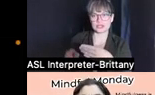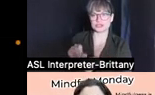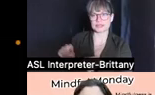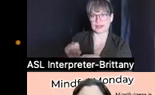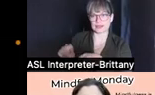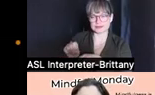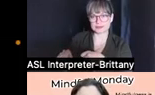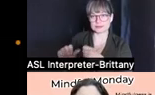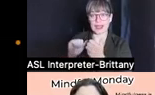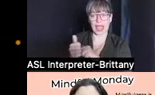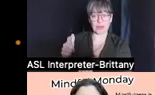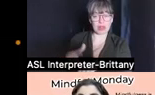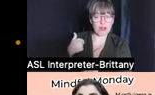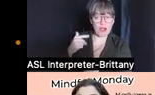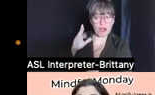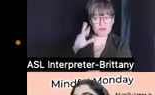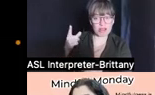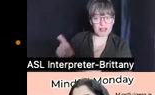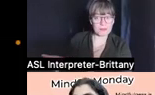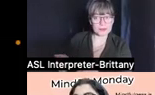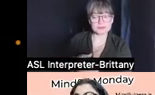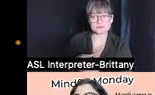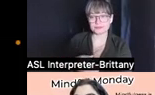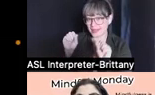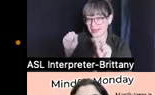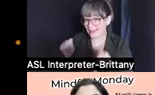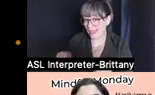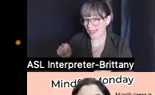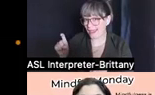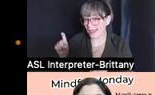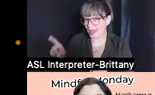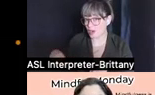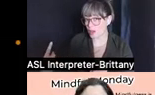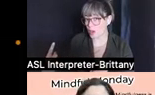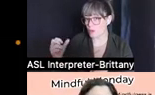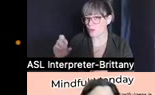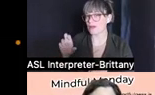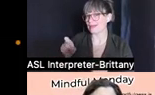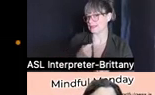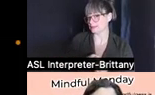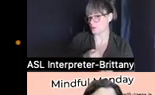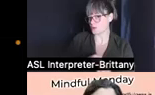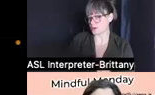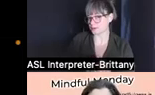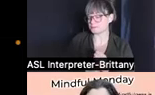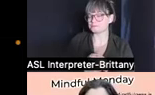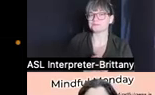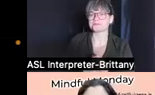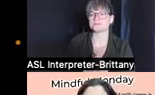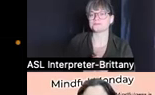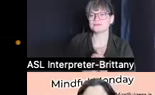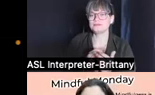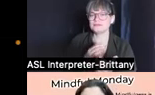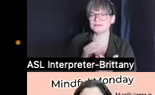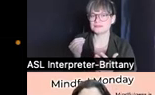para completar la tarea? ¿Qué tanto tiempo tomará? ¿Son capaces de hacerlo solo o necesitarán ayuda